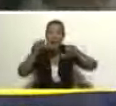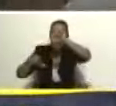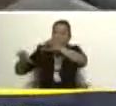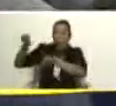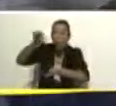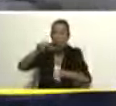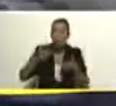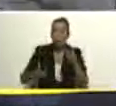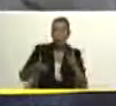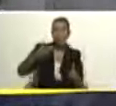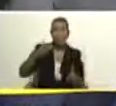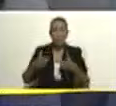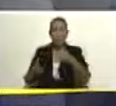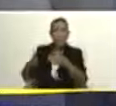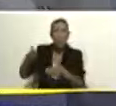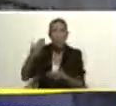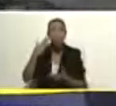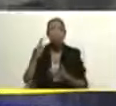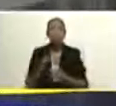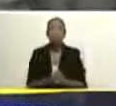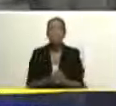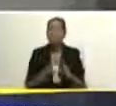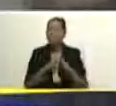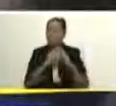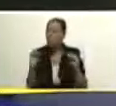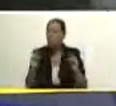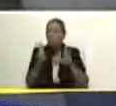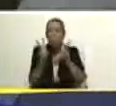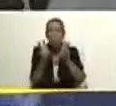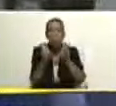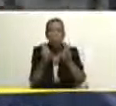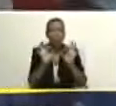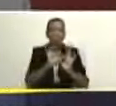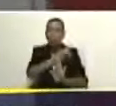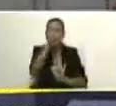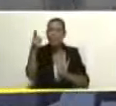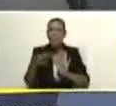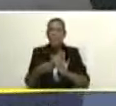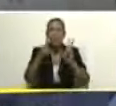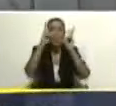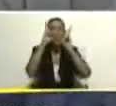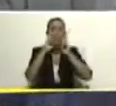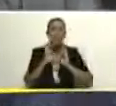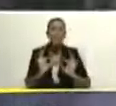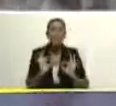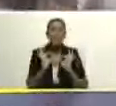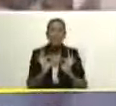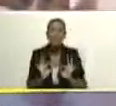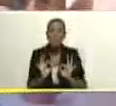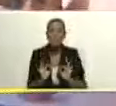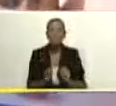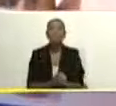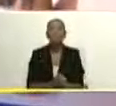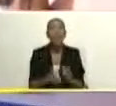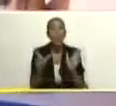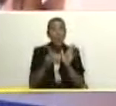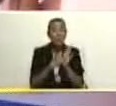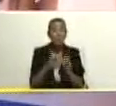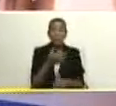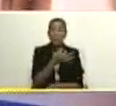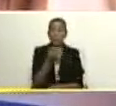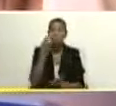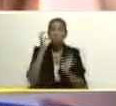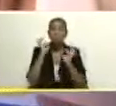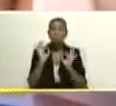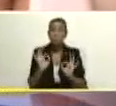de robótica, presidente, todo, absolutamente todo, es una dotación nueva. Es decir, es un liceo que a